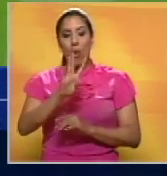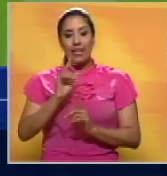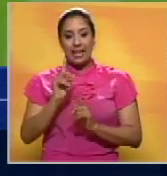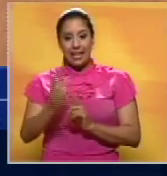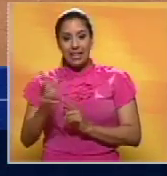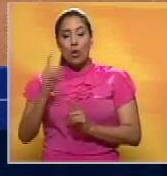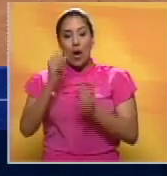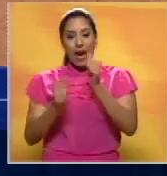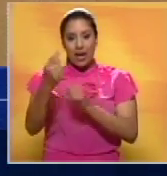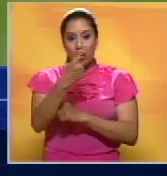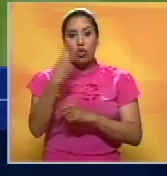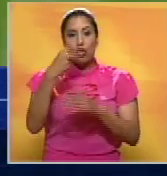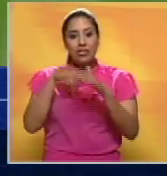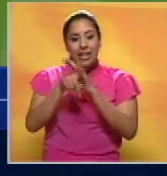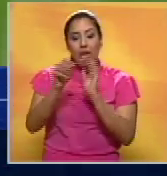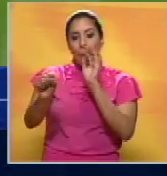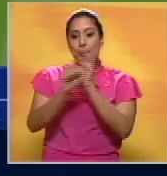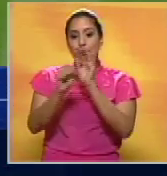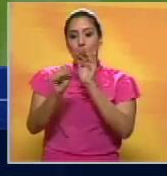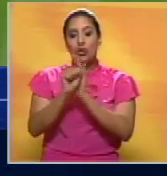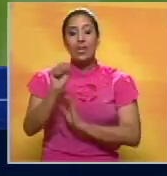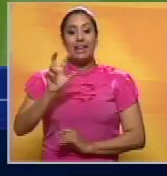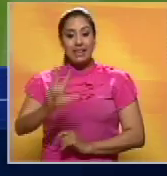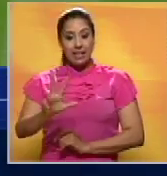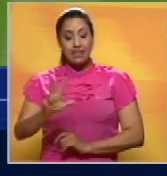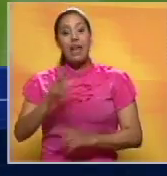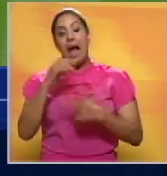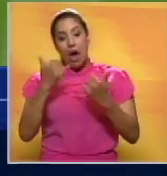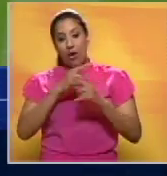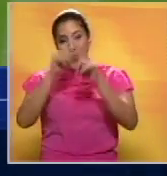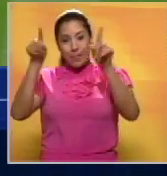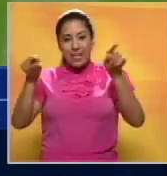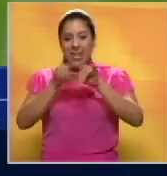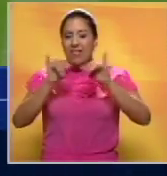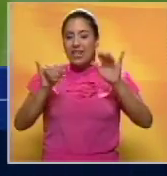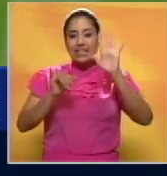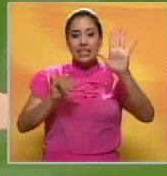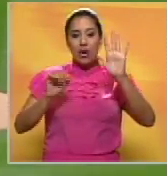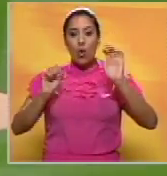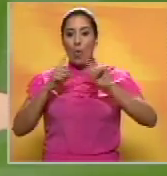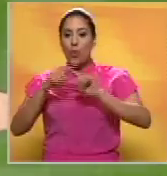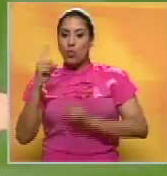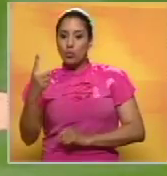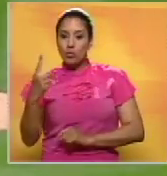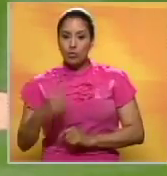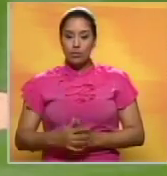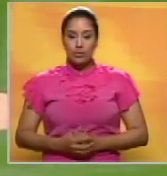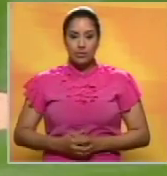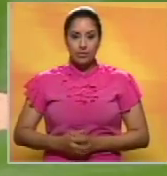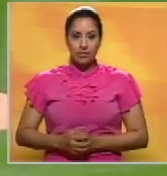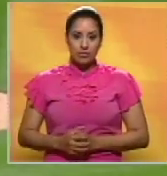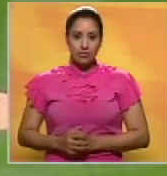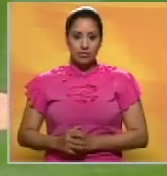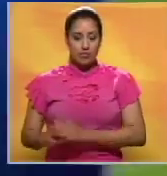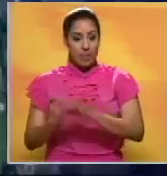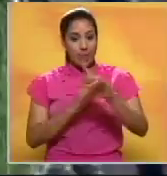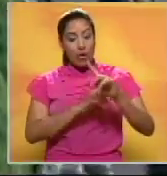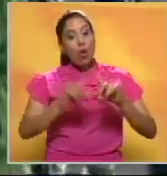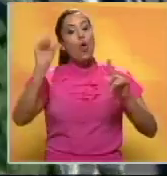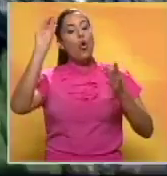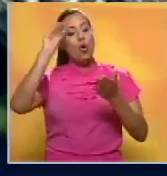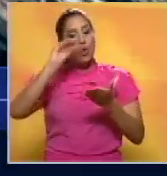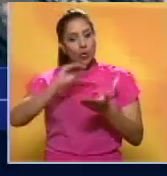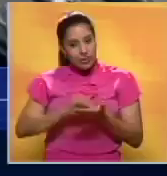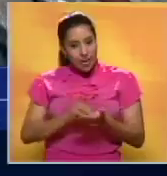hits, una carrera, otorgó 2 boletos y ponchó a 3 rivales. La pizarra final fue de 5 carreras por 1. Otra